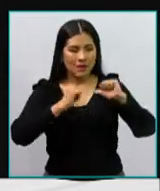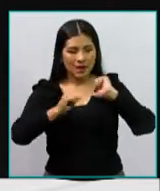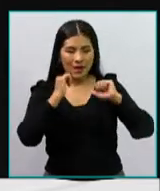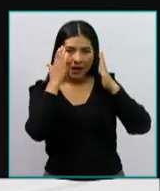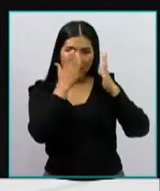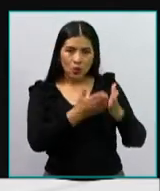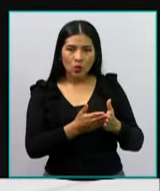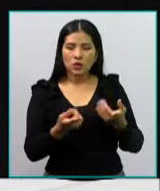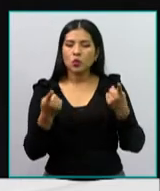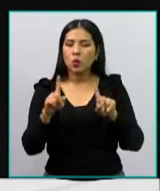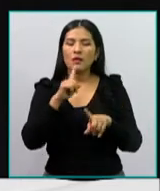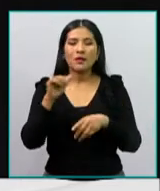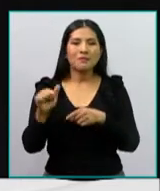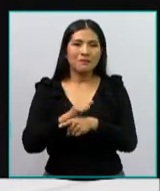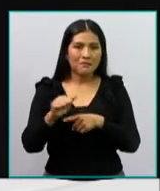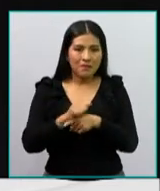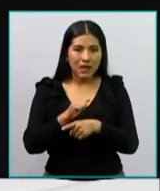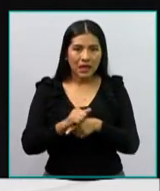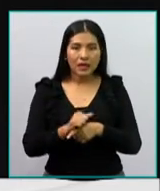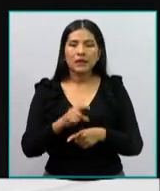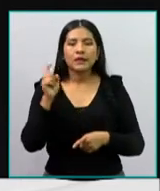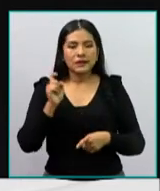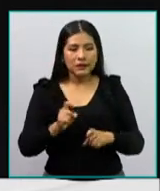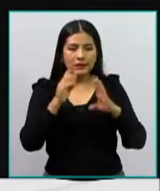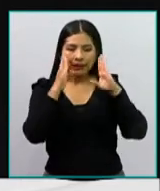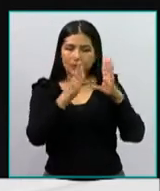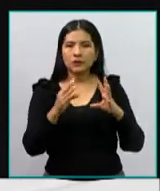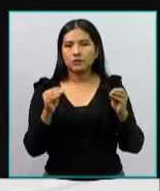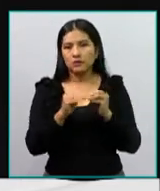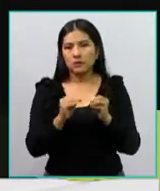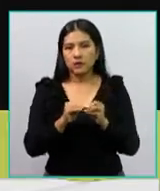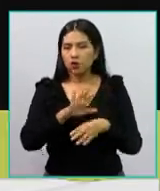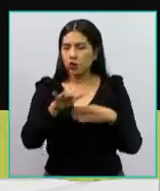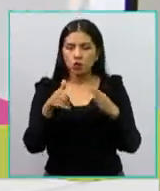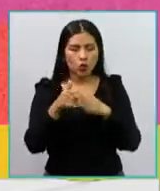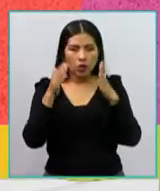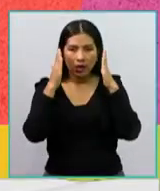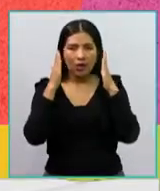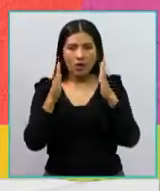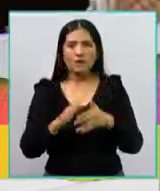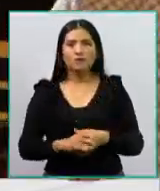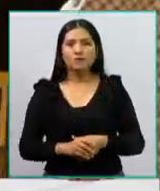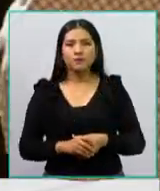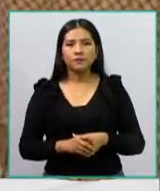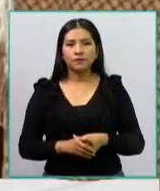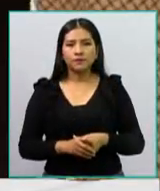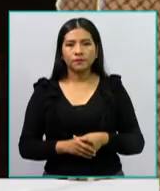en las prácticas, tengo que estar también, ¿no? Con los 5 sentidos aquí.